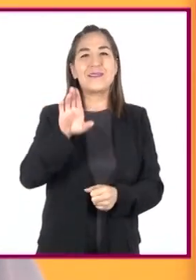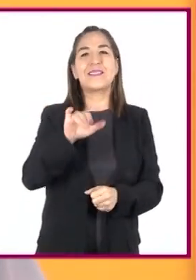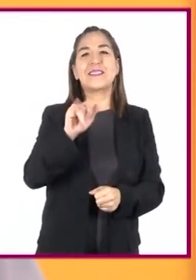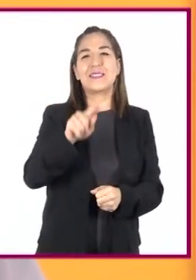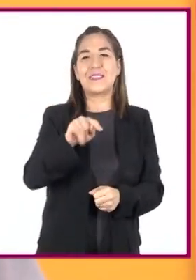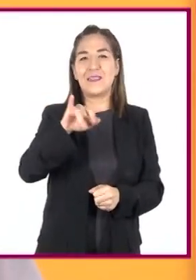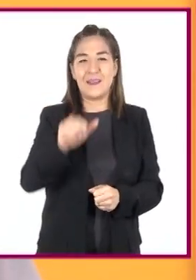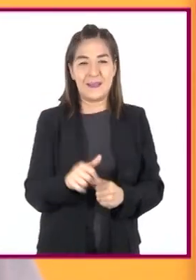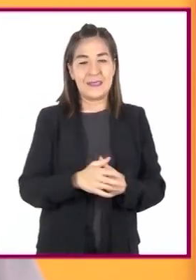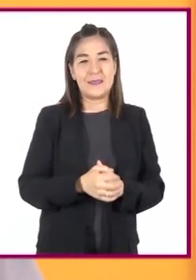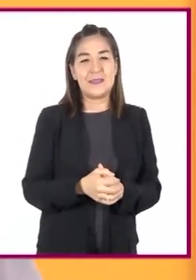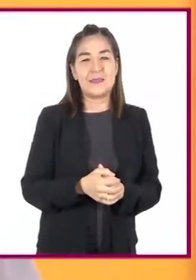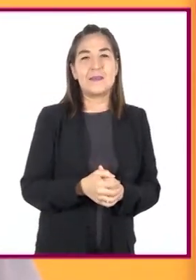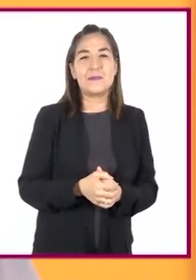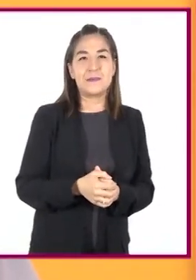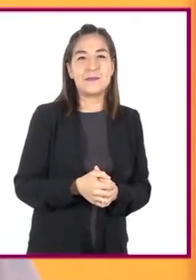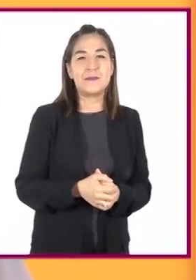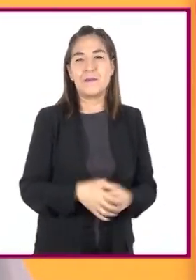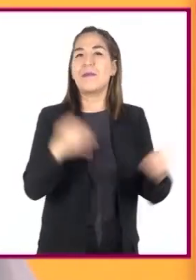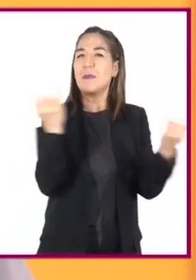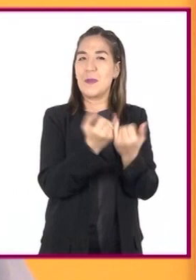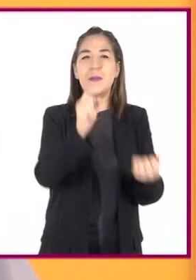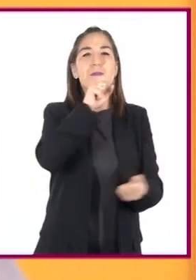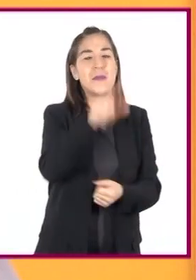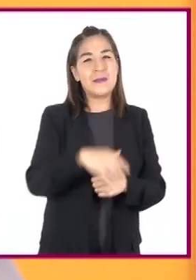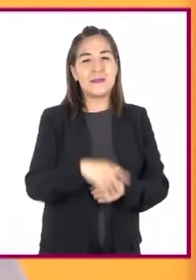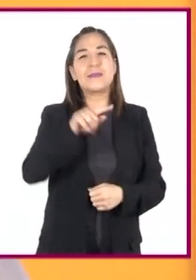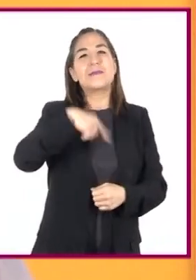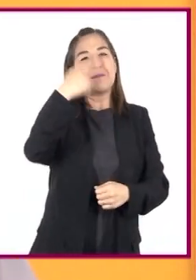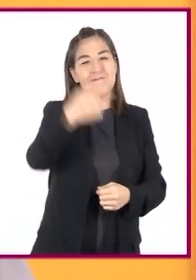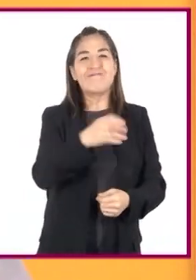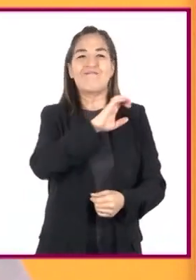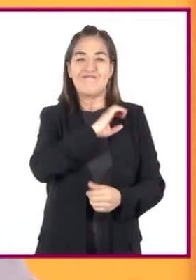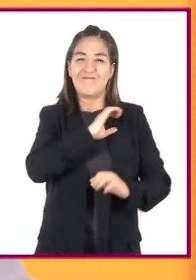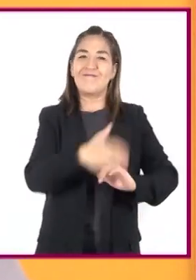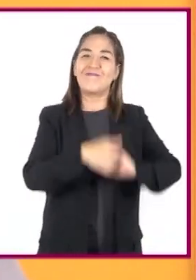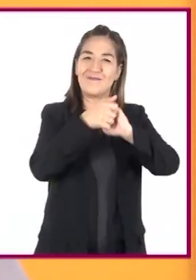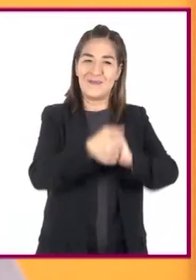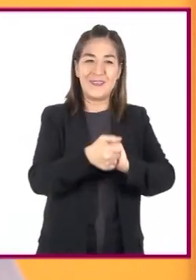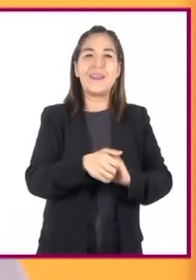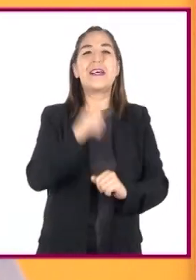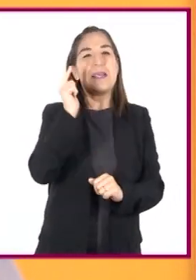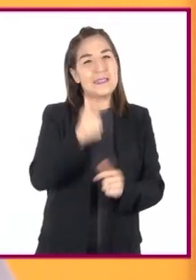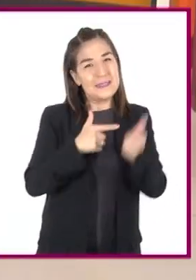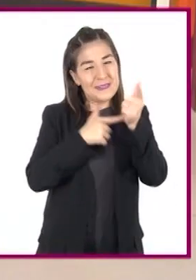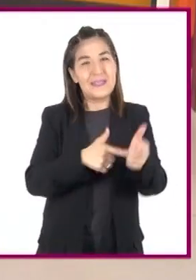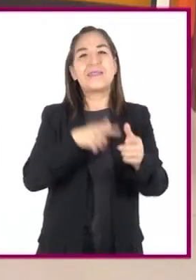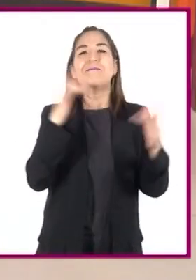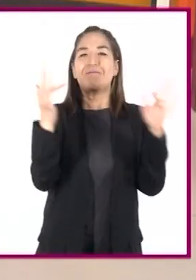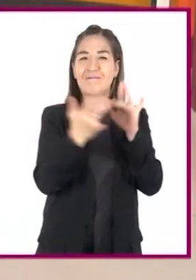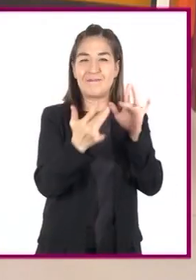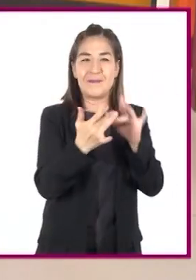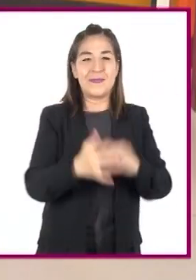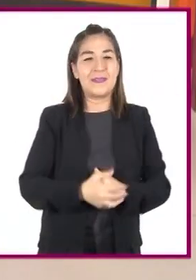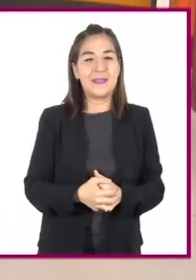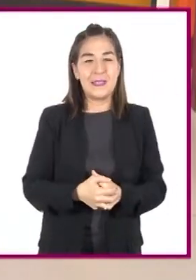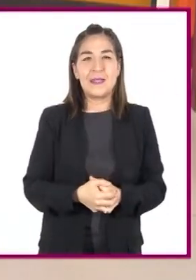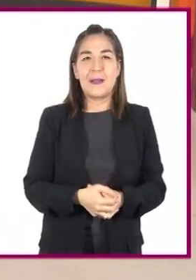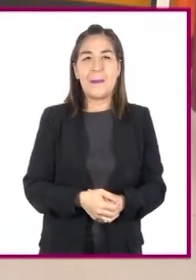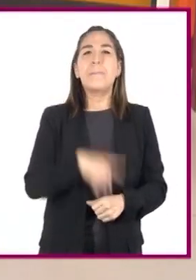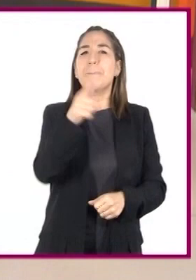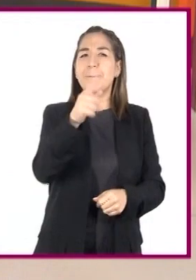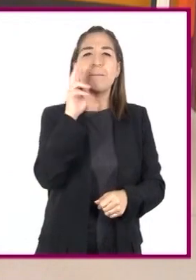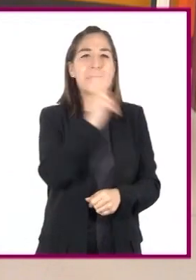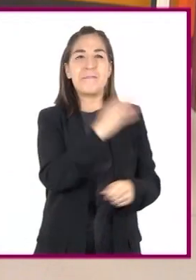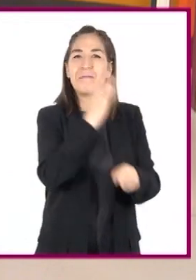Guadalupe. De igual forma, le enviamos un afectuoso saludo y seguimos en contacto. ¿Qué les pareció la